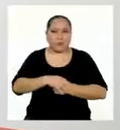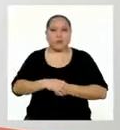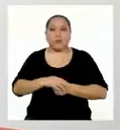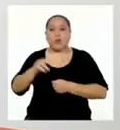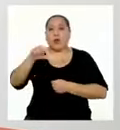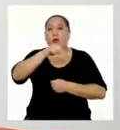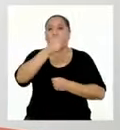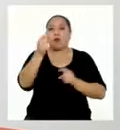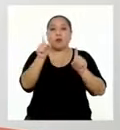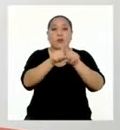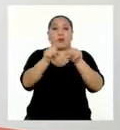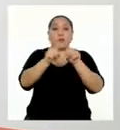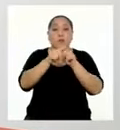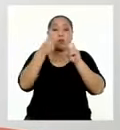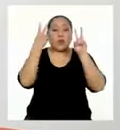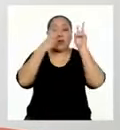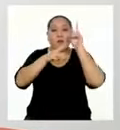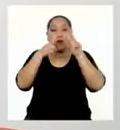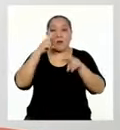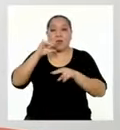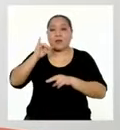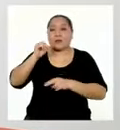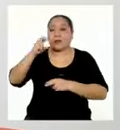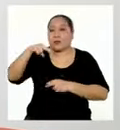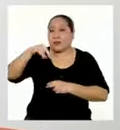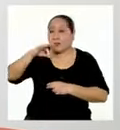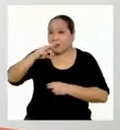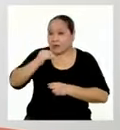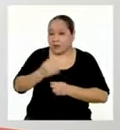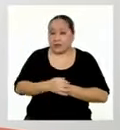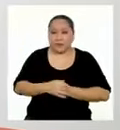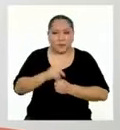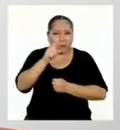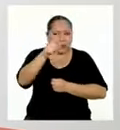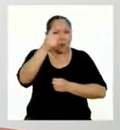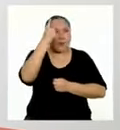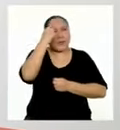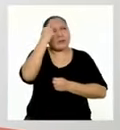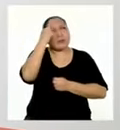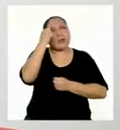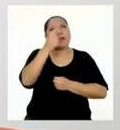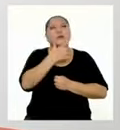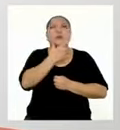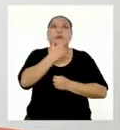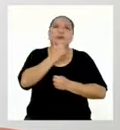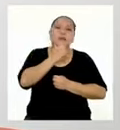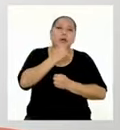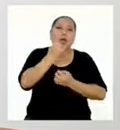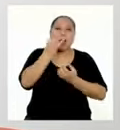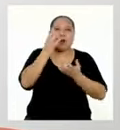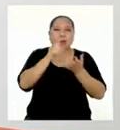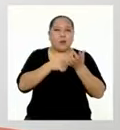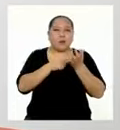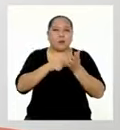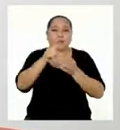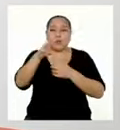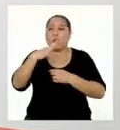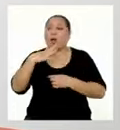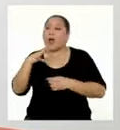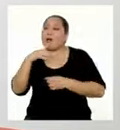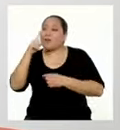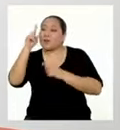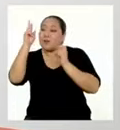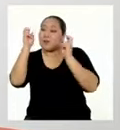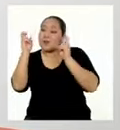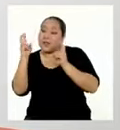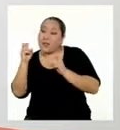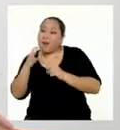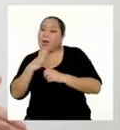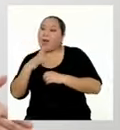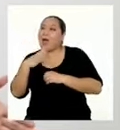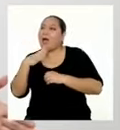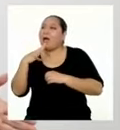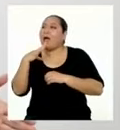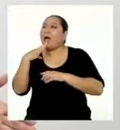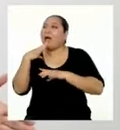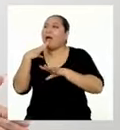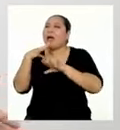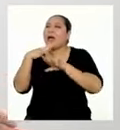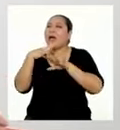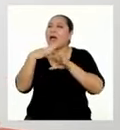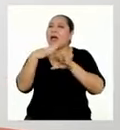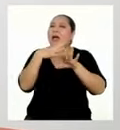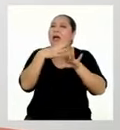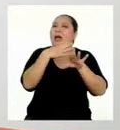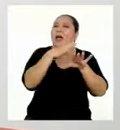siempre debemos tomar en cuenta, Yanira. ¿Te ha pasado a veces que empiezas a hablar de un tema y luego empiezas